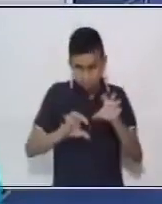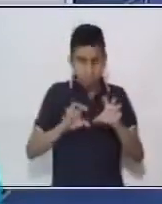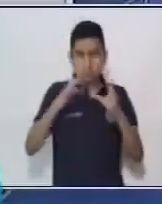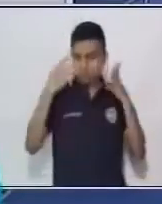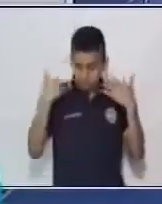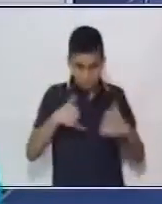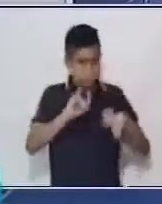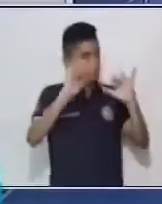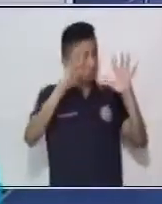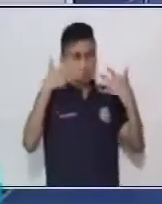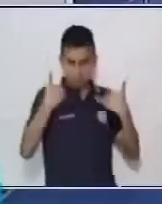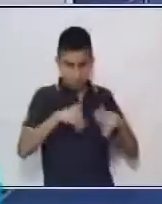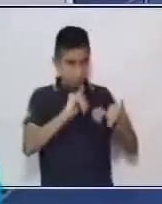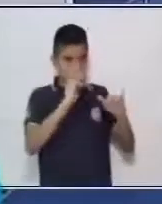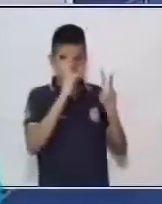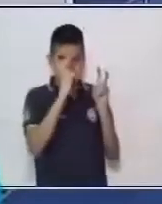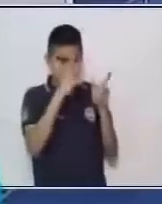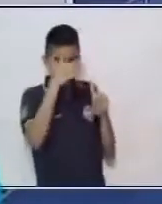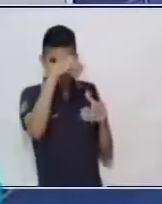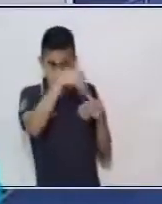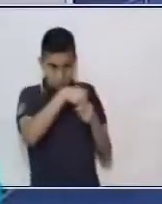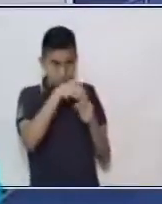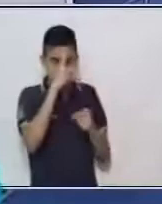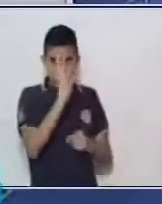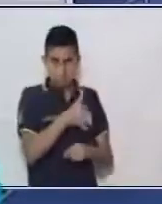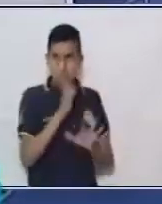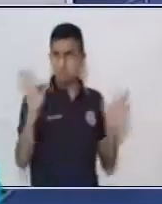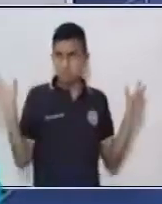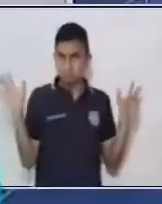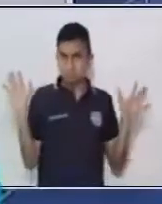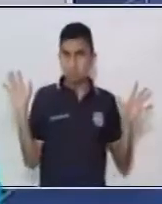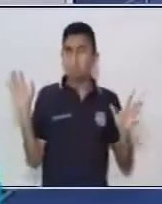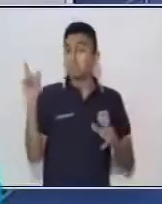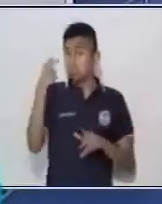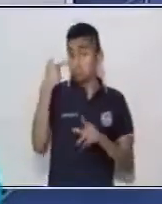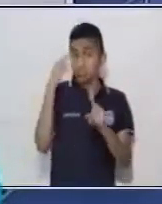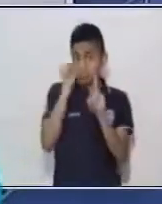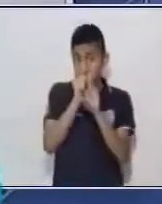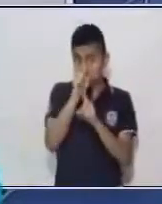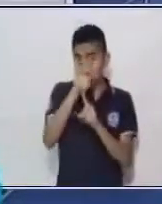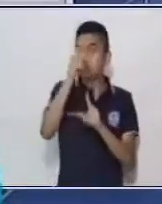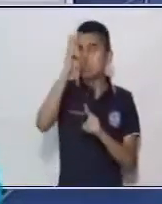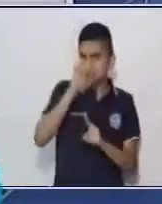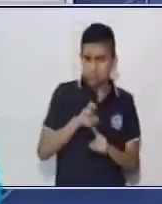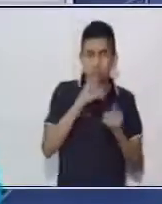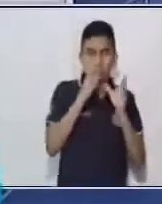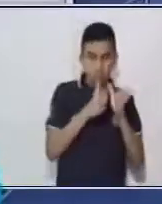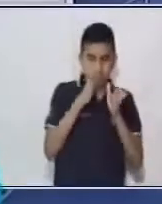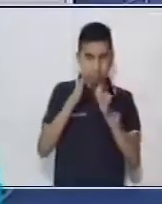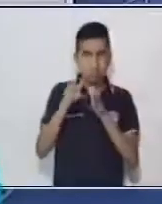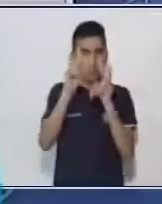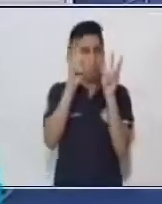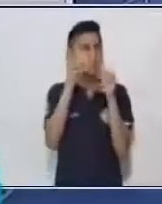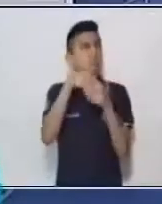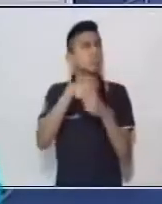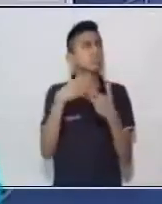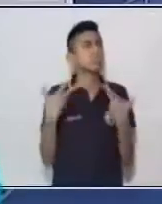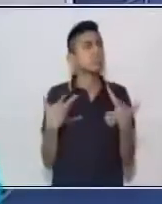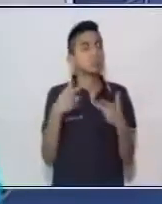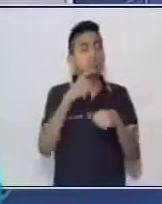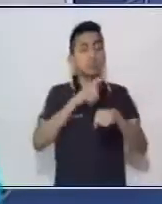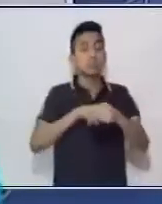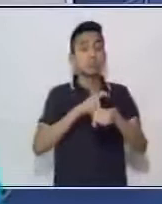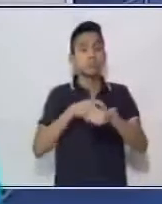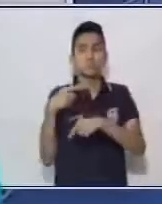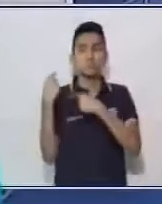todavía estará ahí. Si te das cuenta, tenemos que ordenar también lógicamente los tiempos